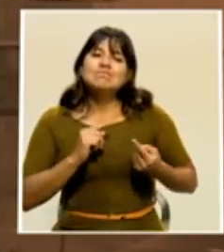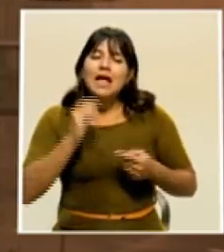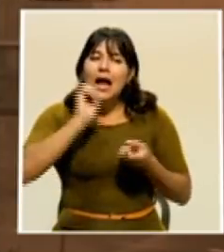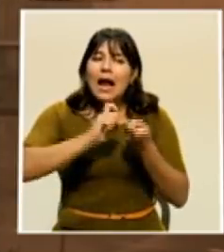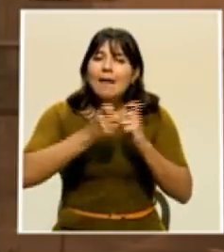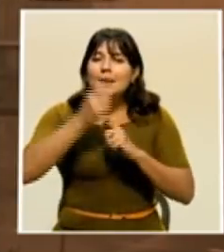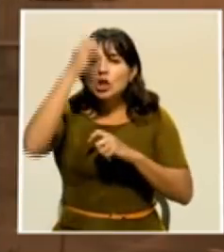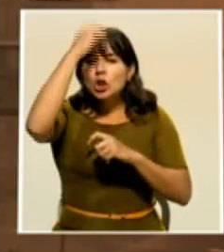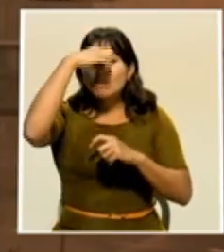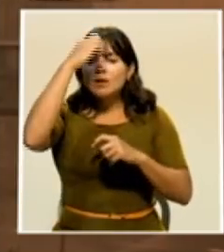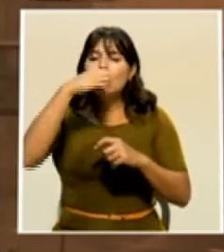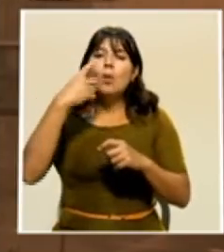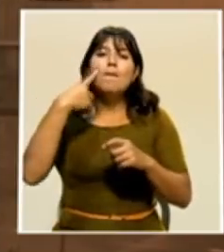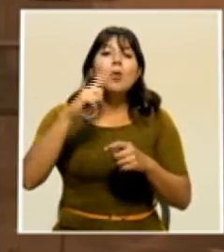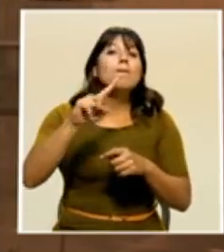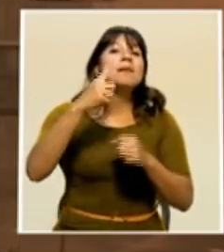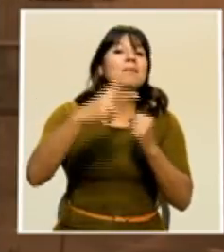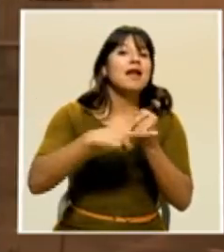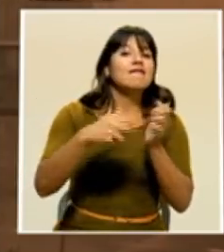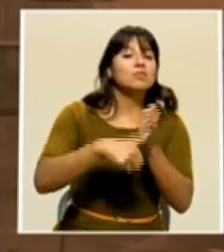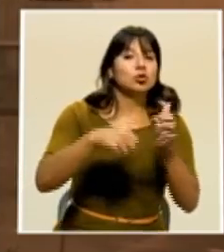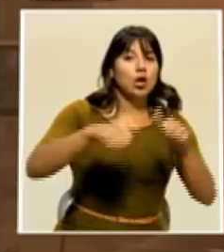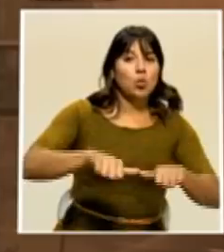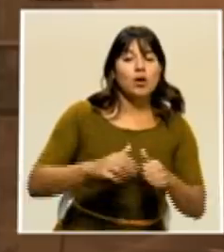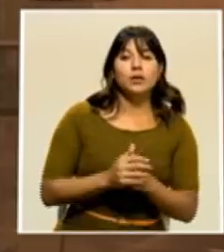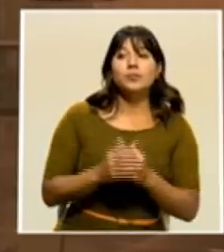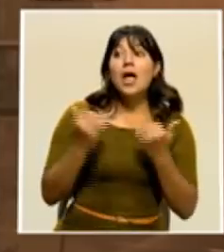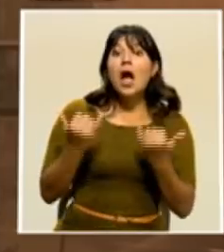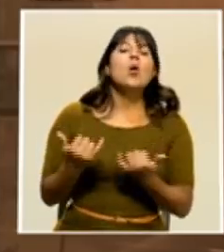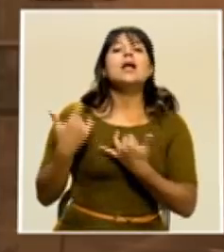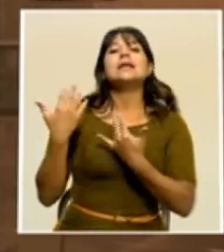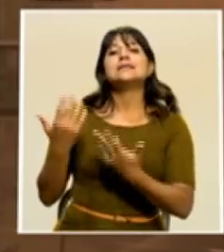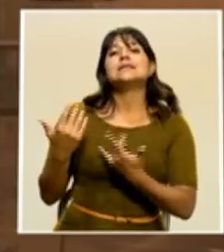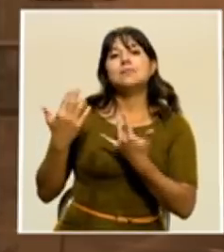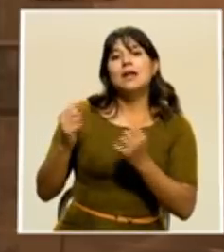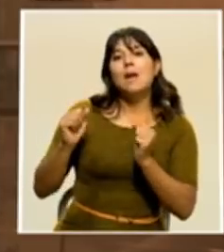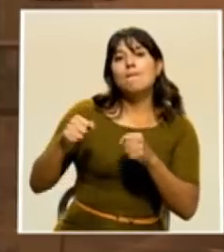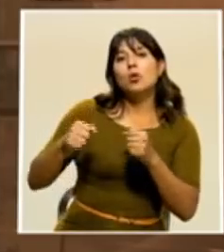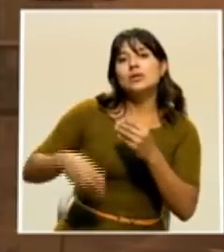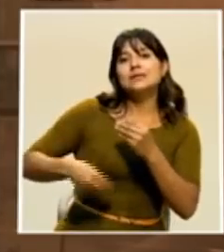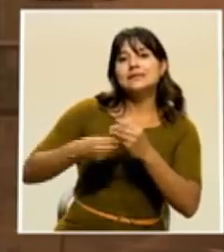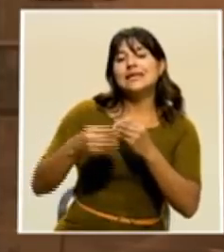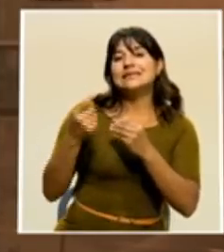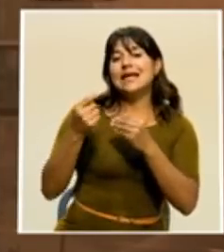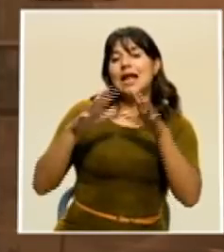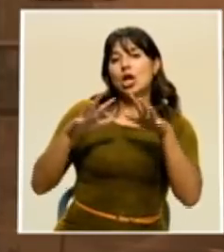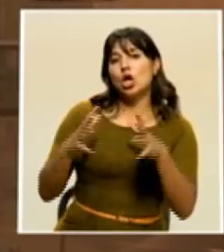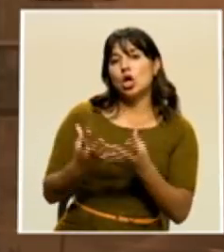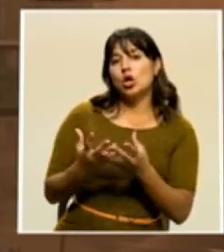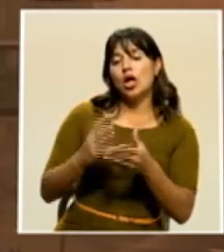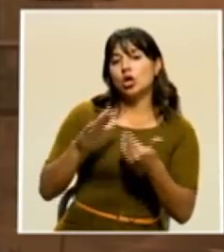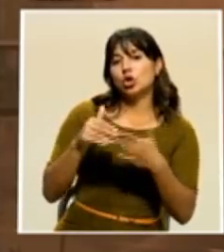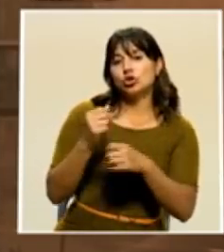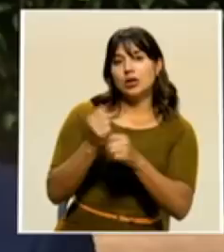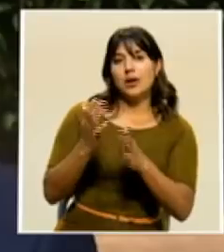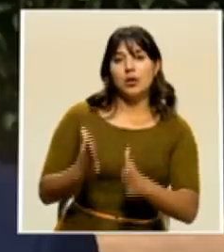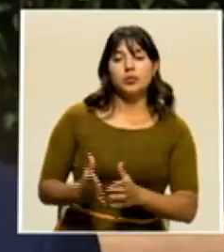respectiva esperan que se incluya el salario global a todos los empleados del sector.